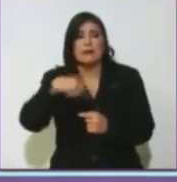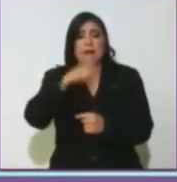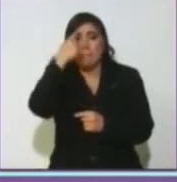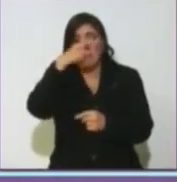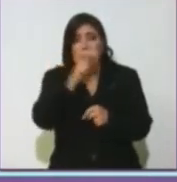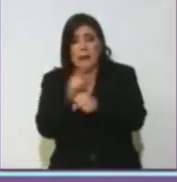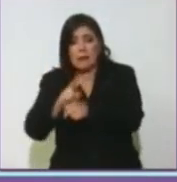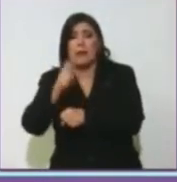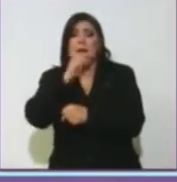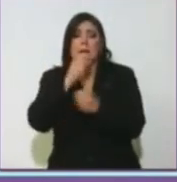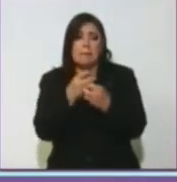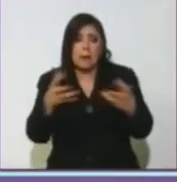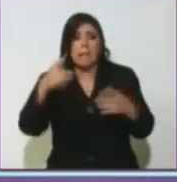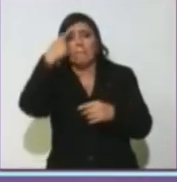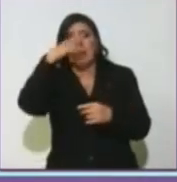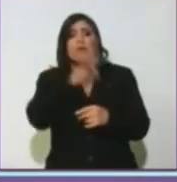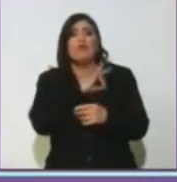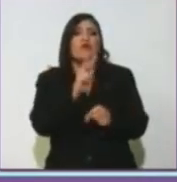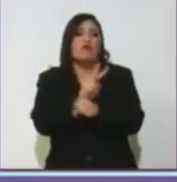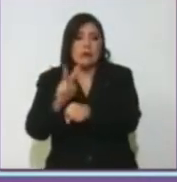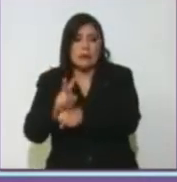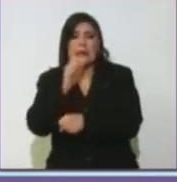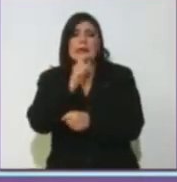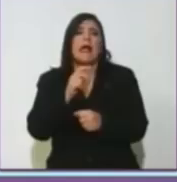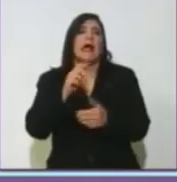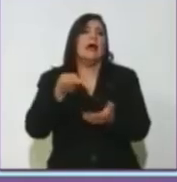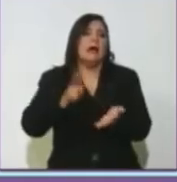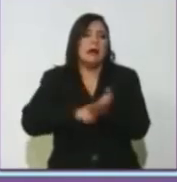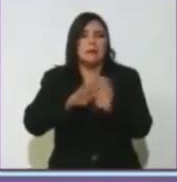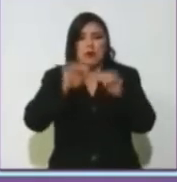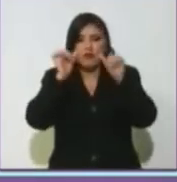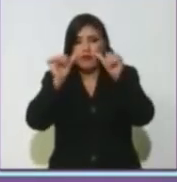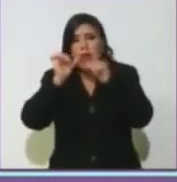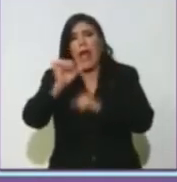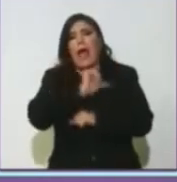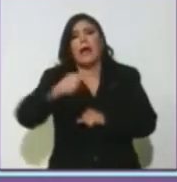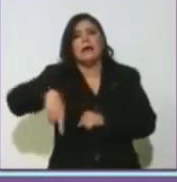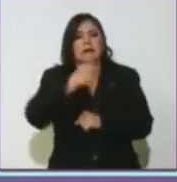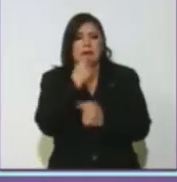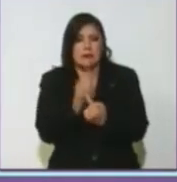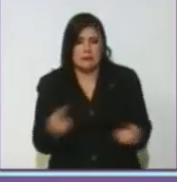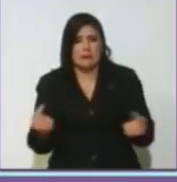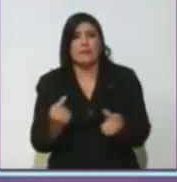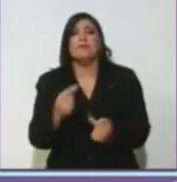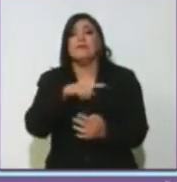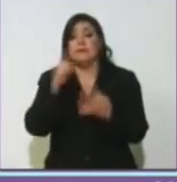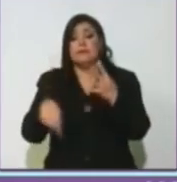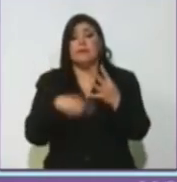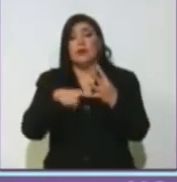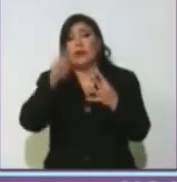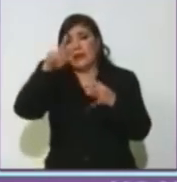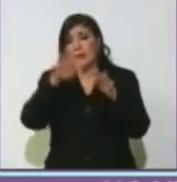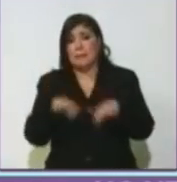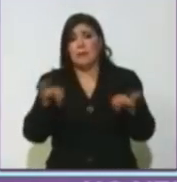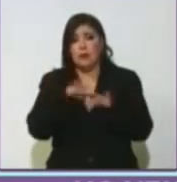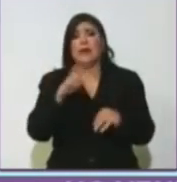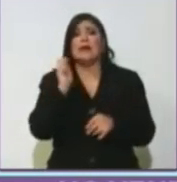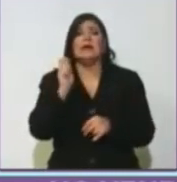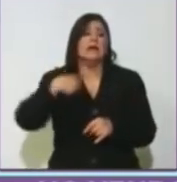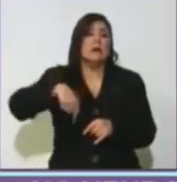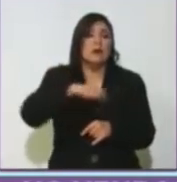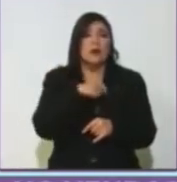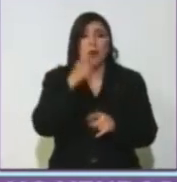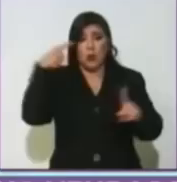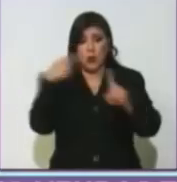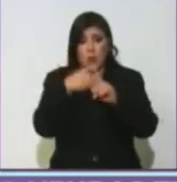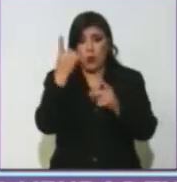vigilancia para que pueda haber atención permanente para nuestros niños y un cuarto eje también importante vamos no sólo por